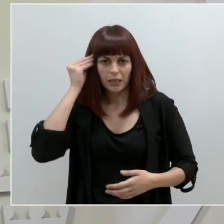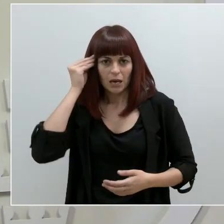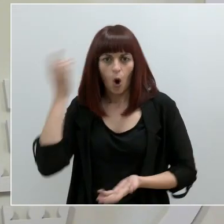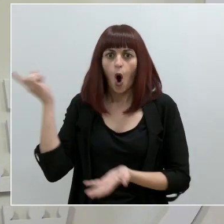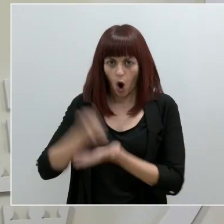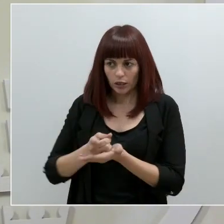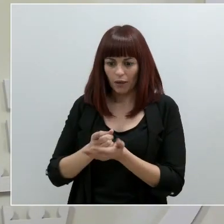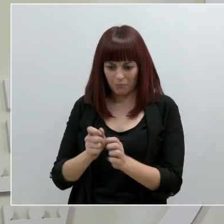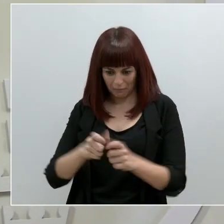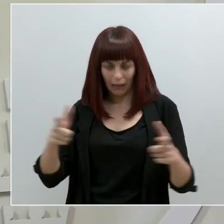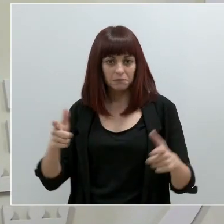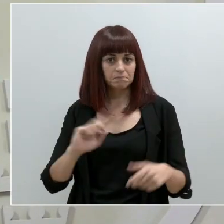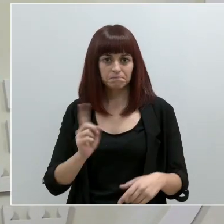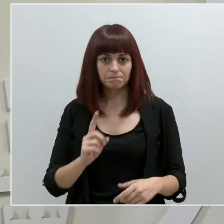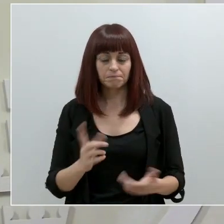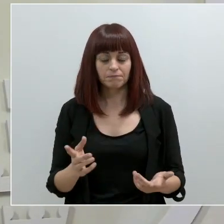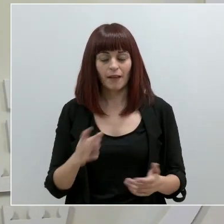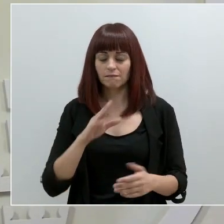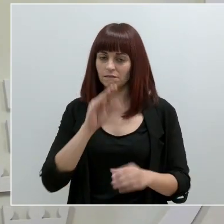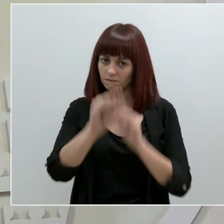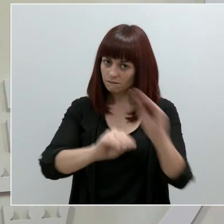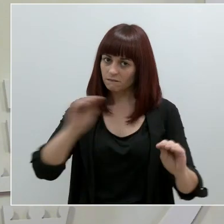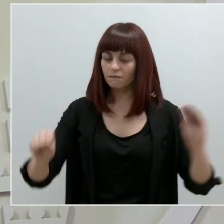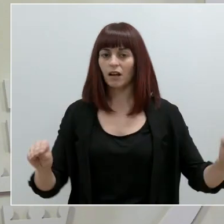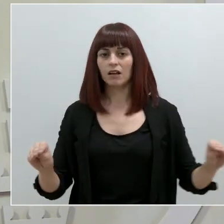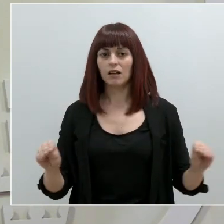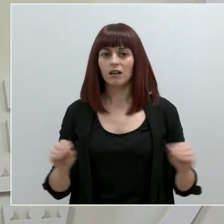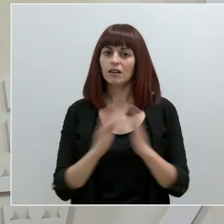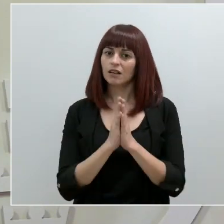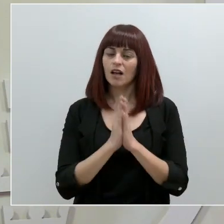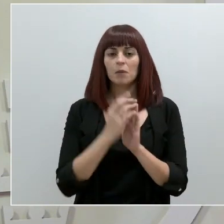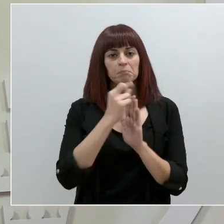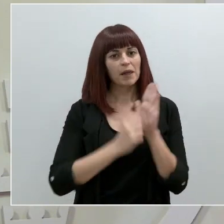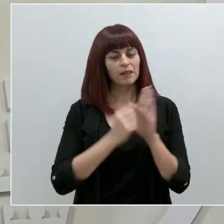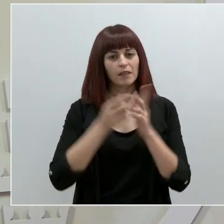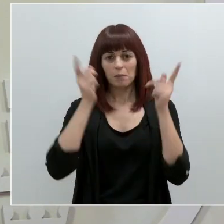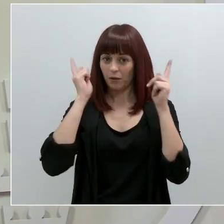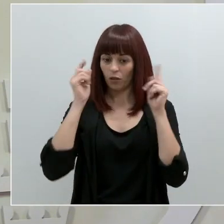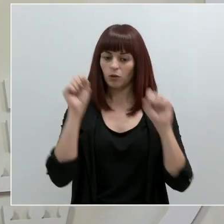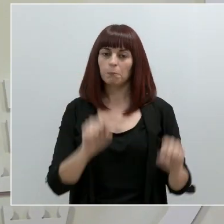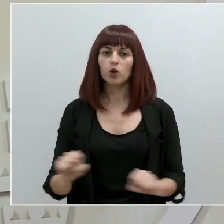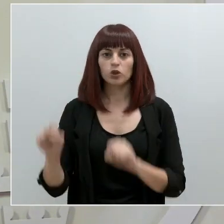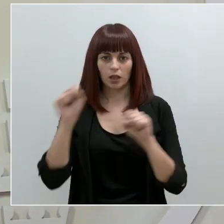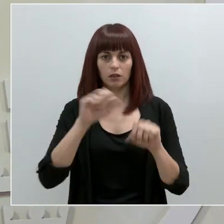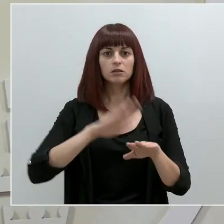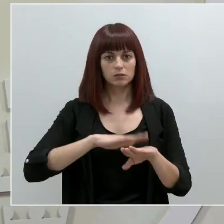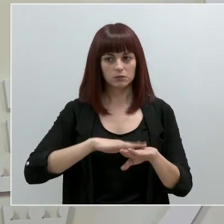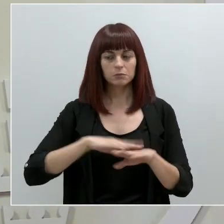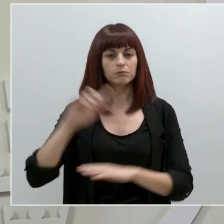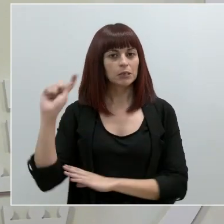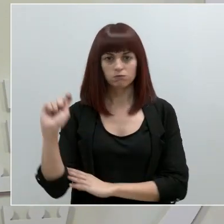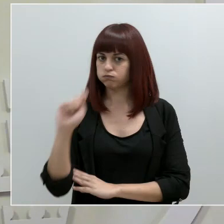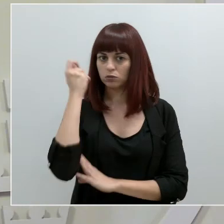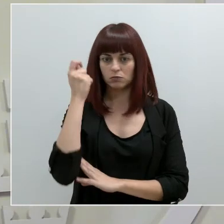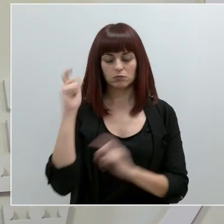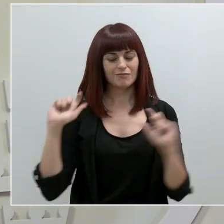a pasar. Y debe ser siempre una llamada a tomar medidas de prevención y protección para conseguir que